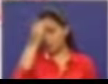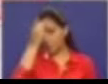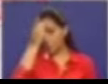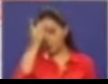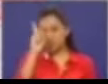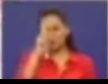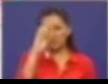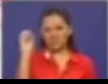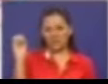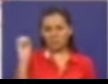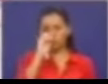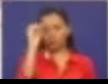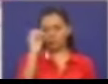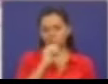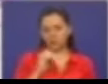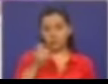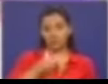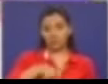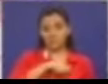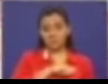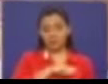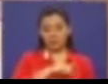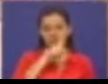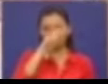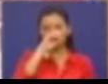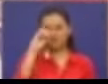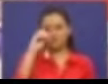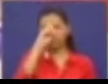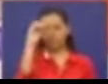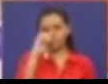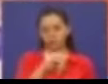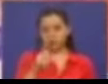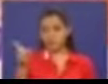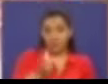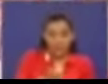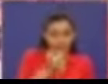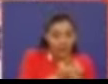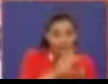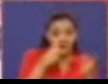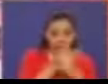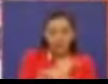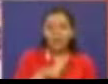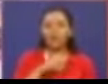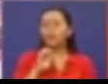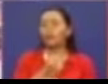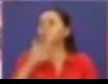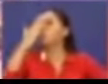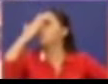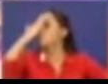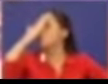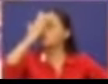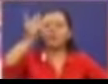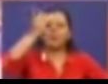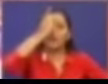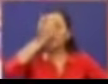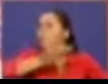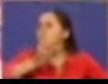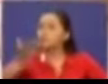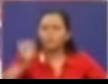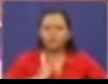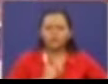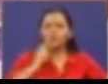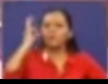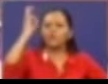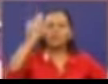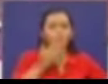el 100% de deuda PIB. Otra de las grandes mentiras. Estamos endeudando al país y estamos condenando a